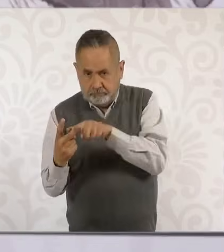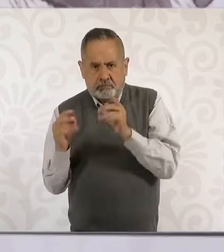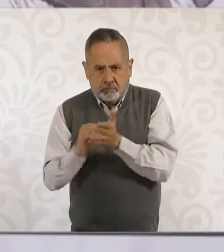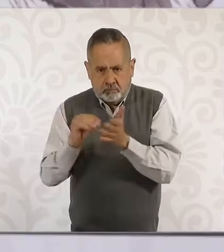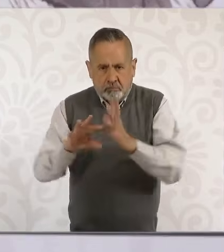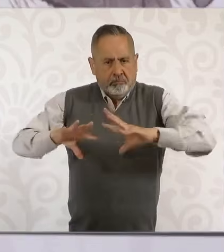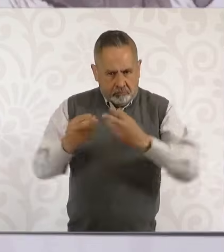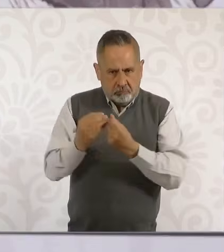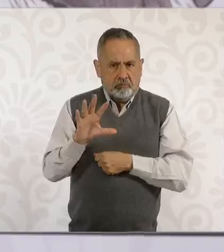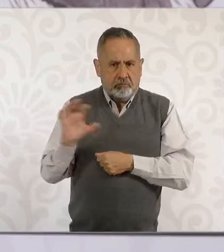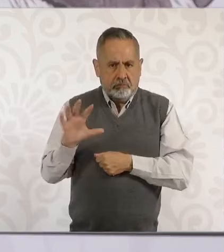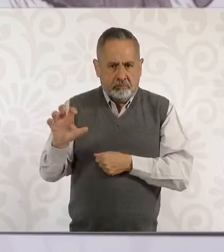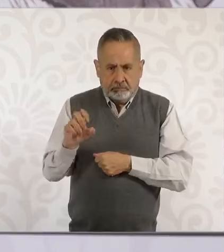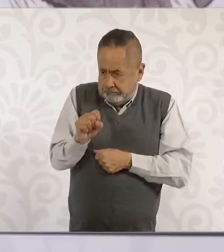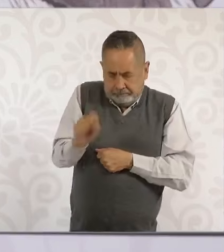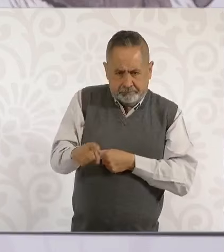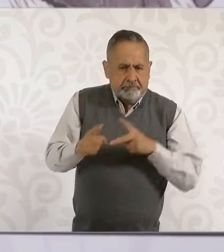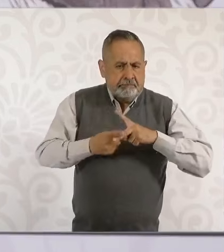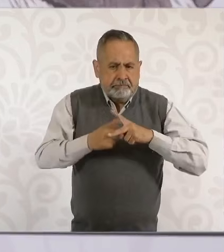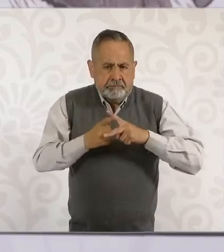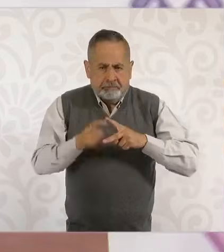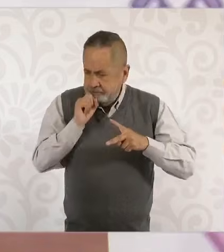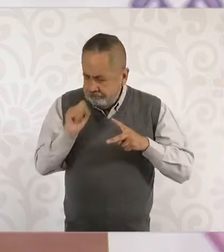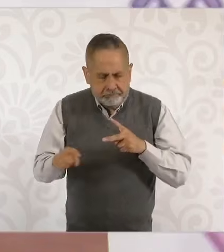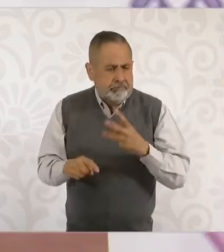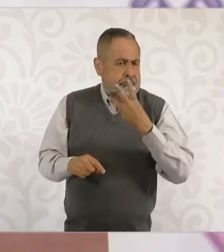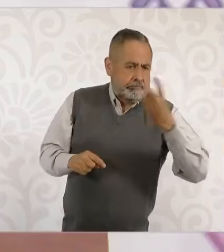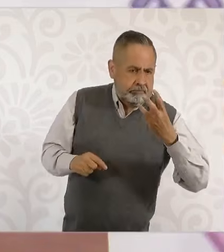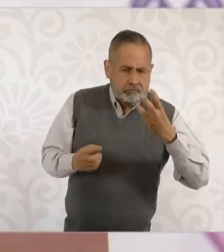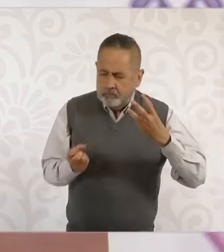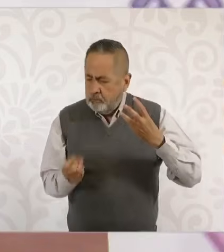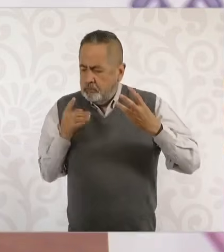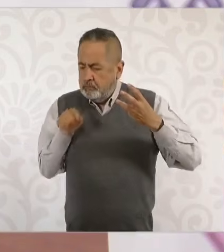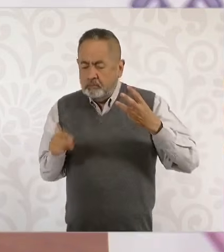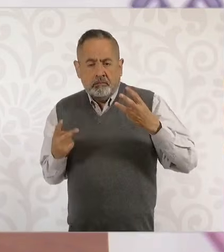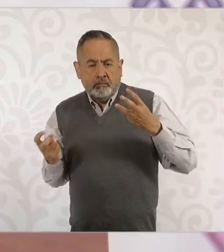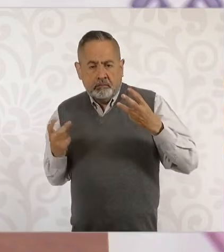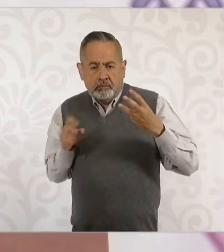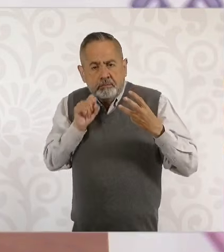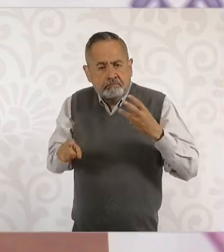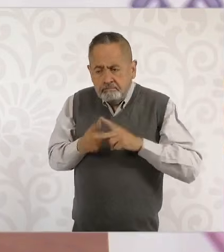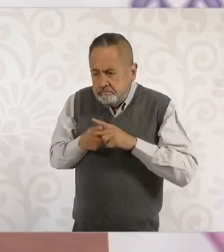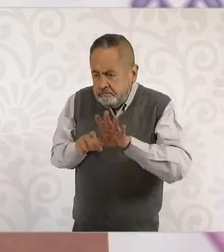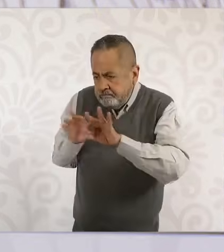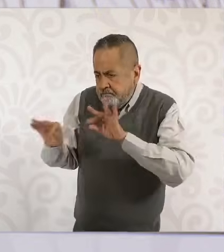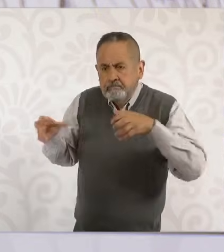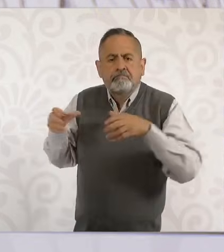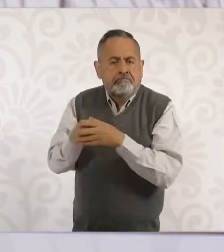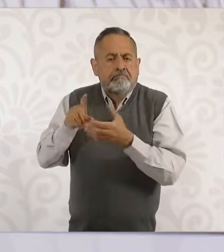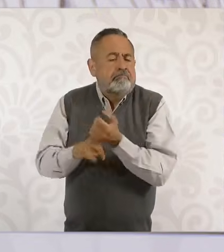totalmente, es más, no cambia la fórmula de la ley, se mantiene la misma que llevó